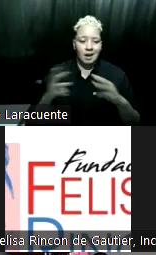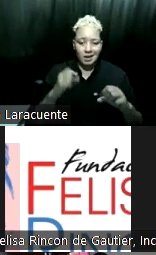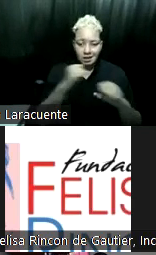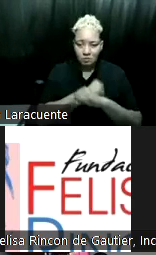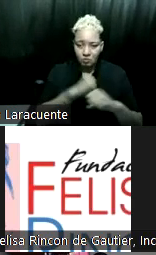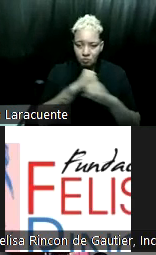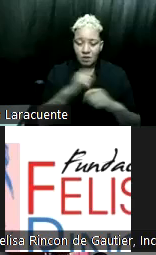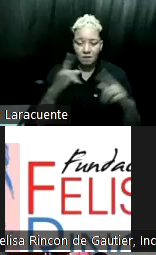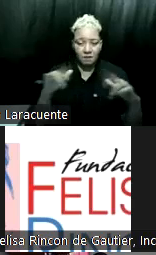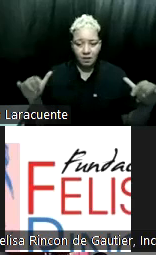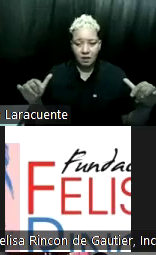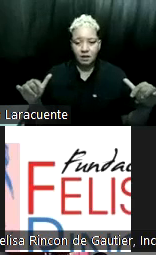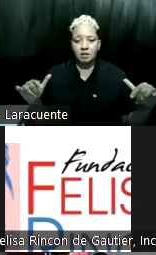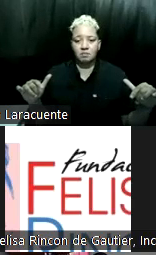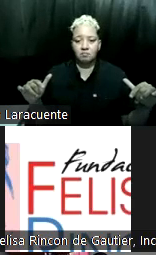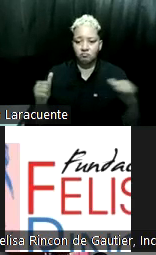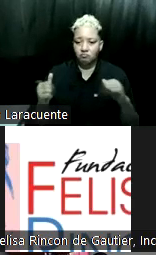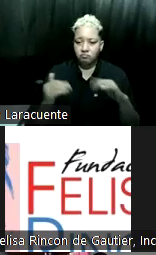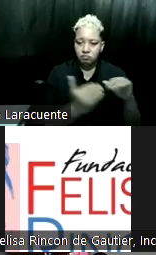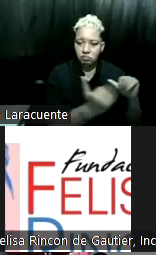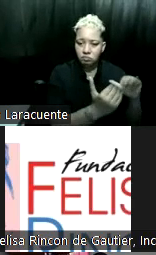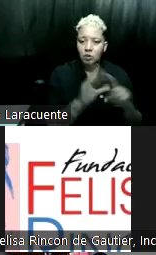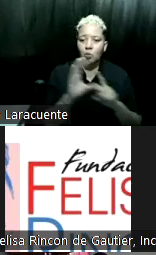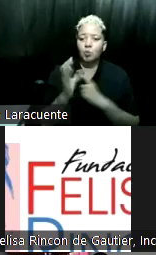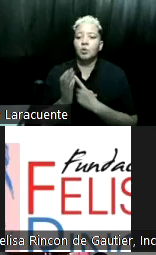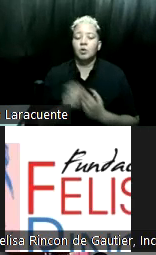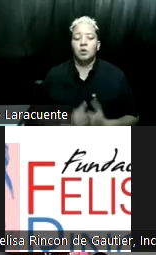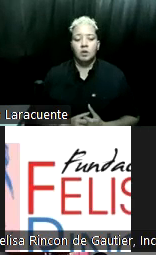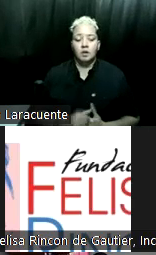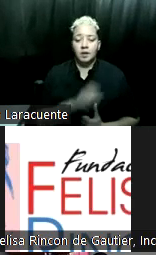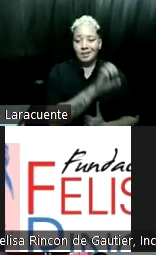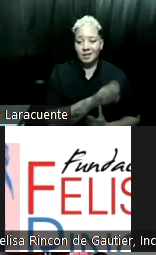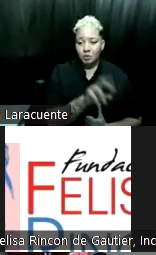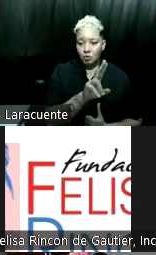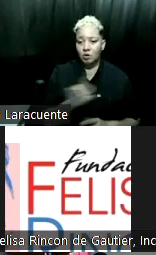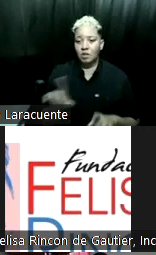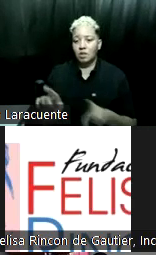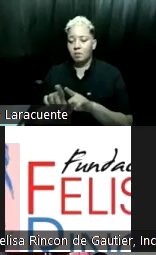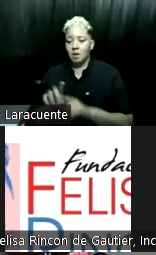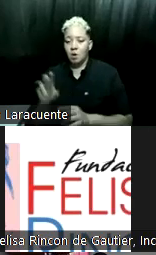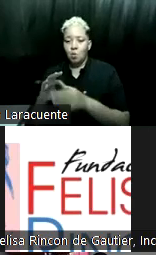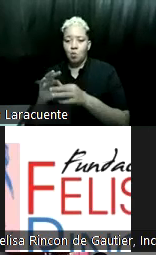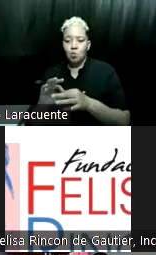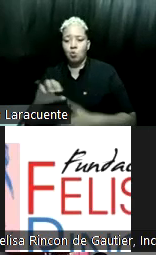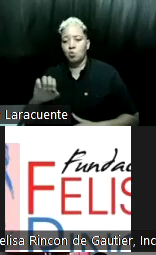en múltiples frentes culturales. Tanto para los Estados Unidos como para la Unión Soviética,